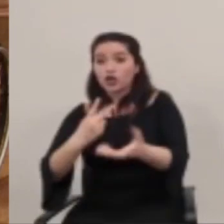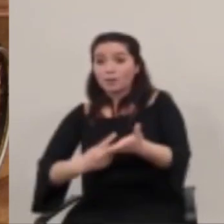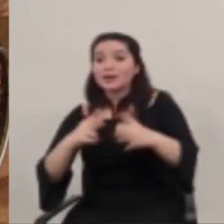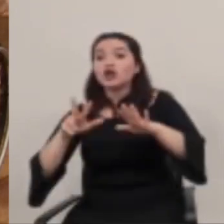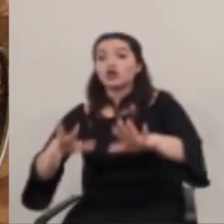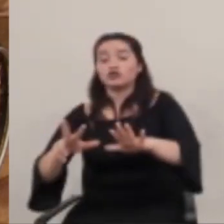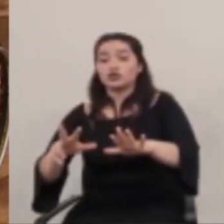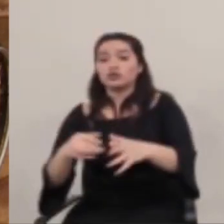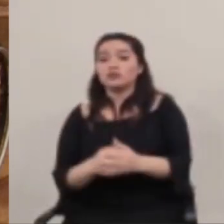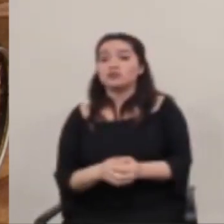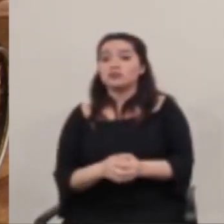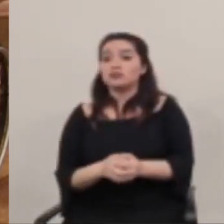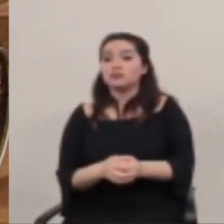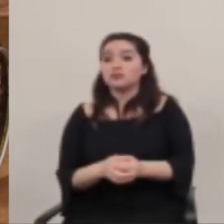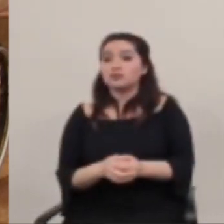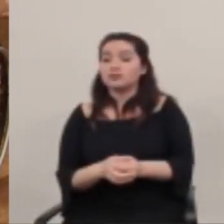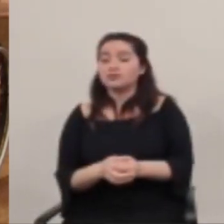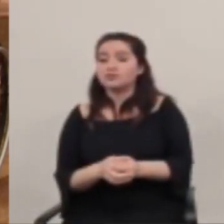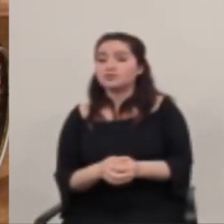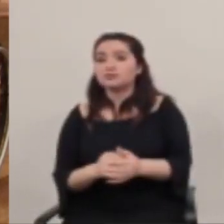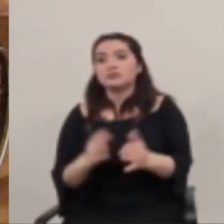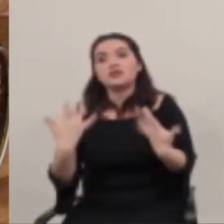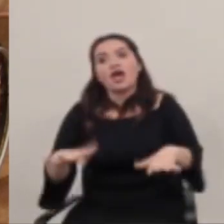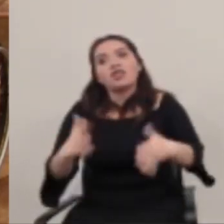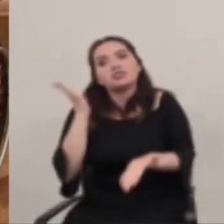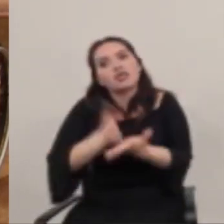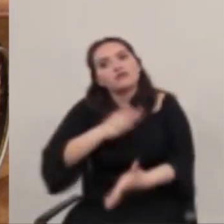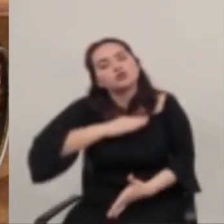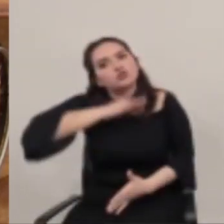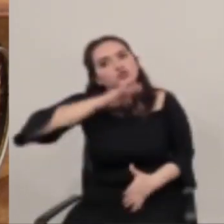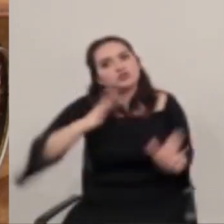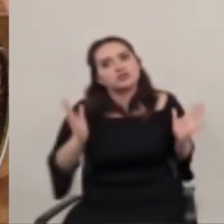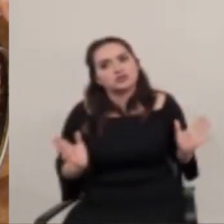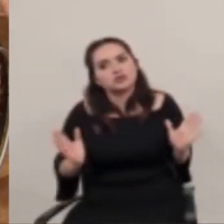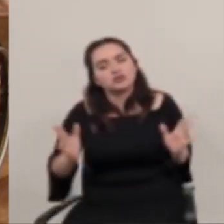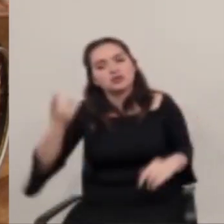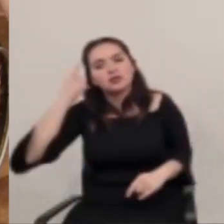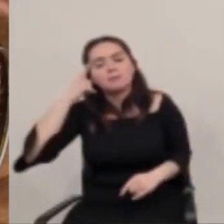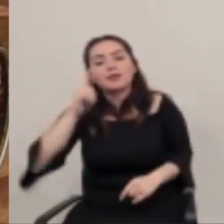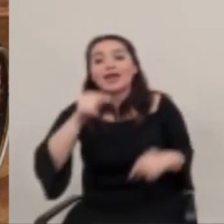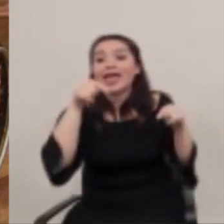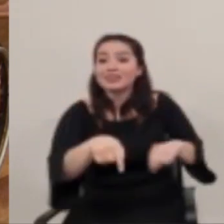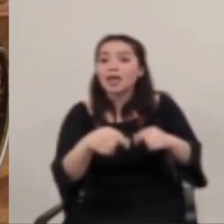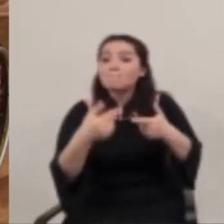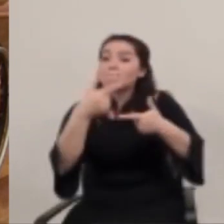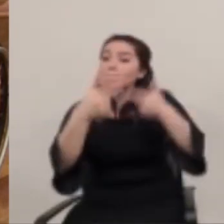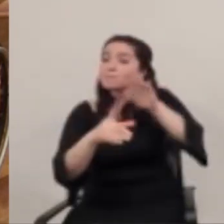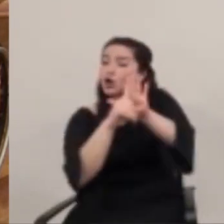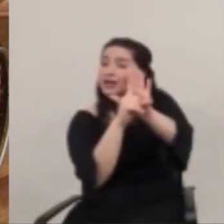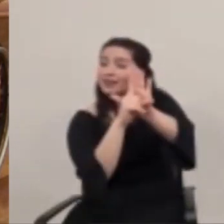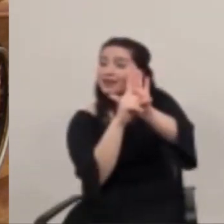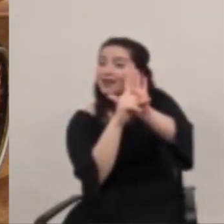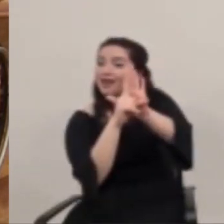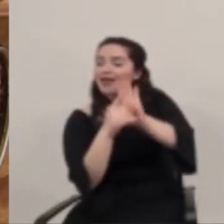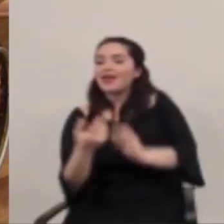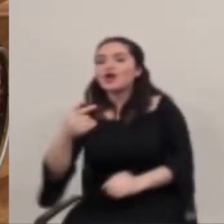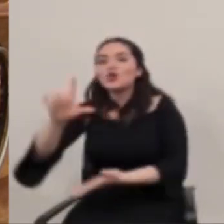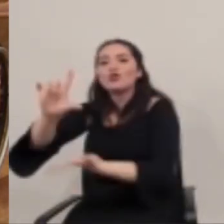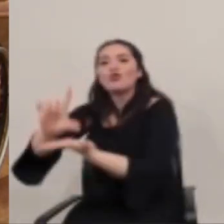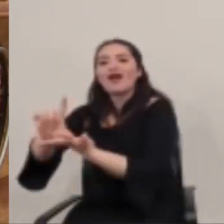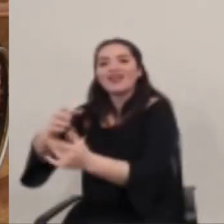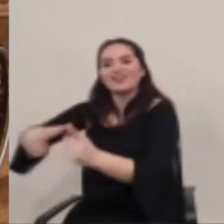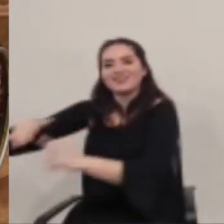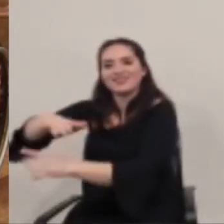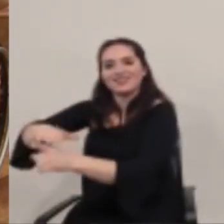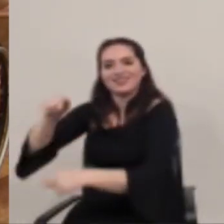y eso a mi parecer ya debería ser suficiente, pero nos permite una política como esta poder situar en un lugar, poder